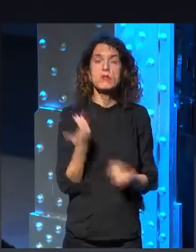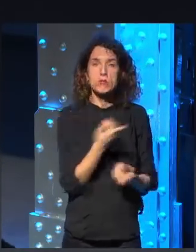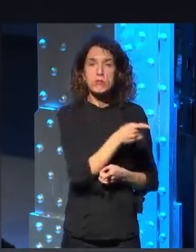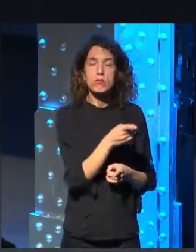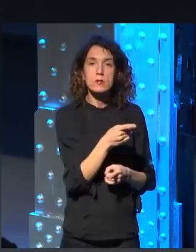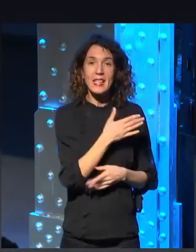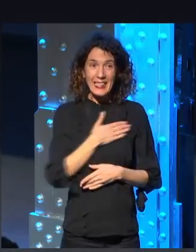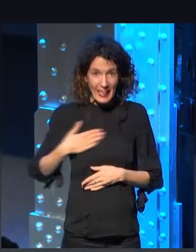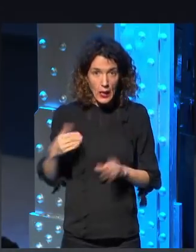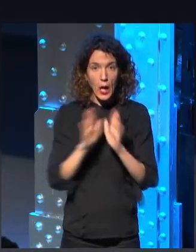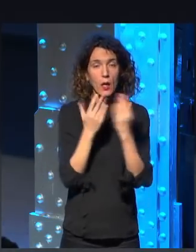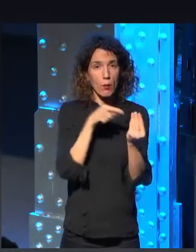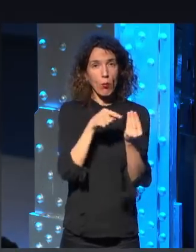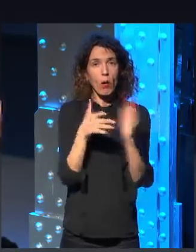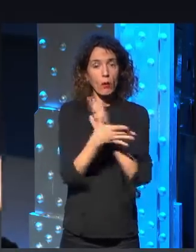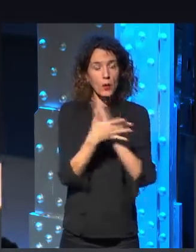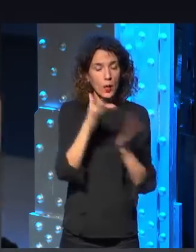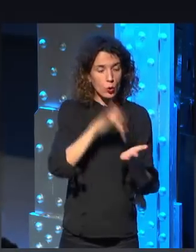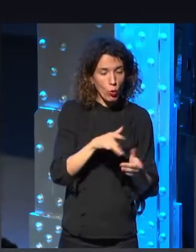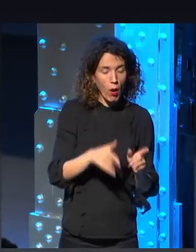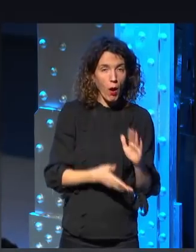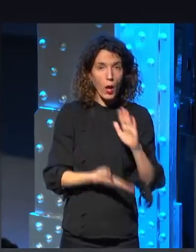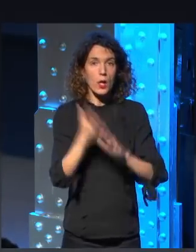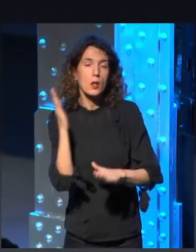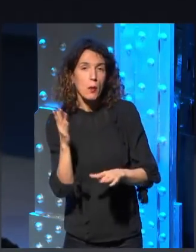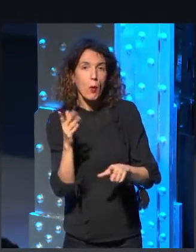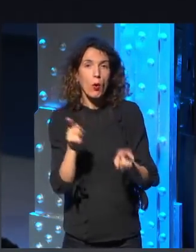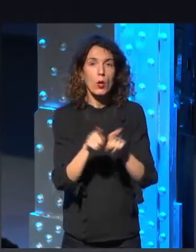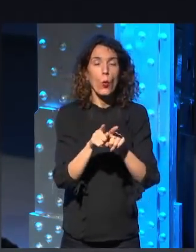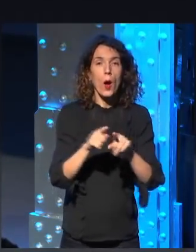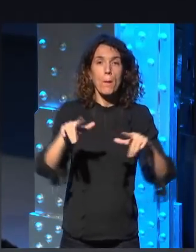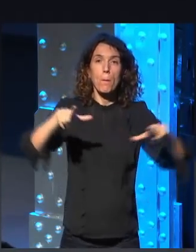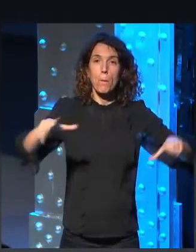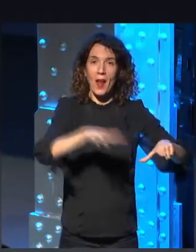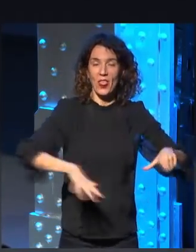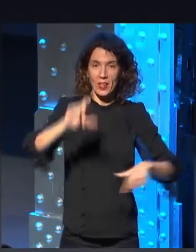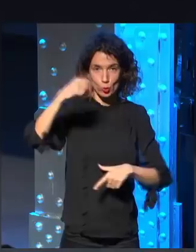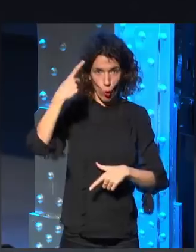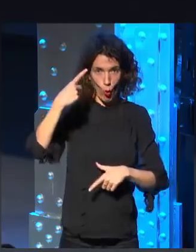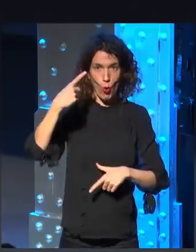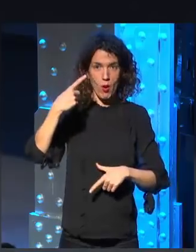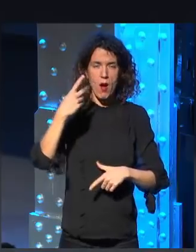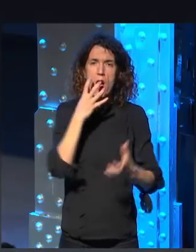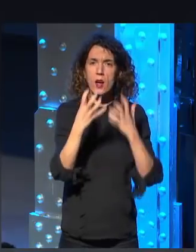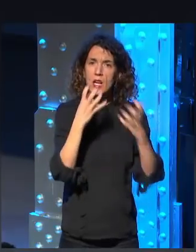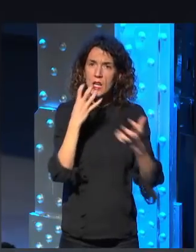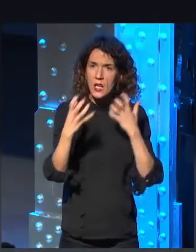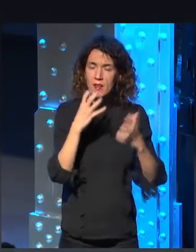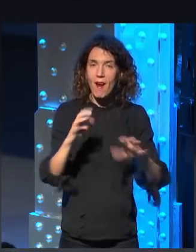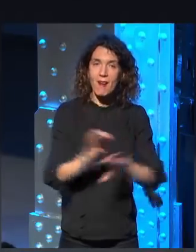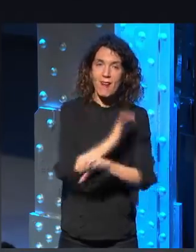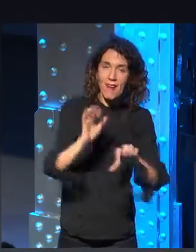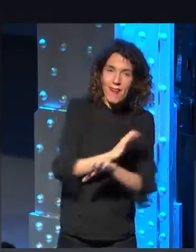Es ese libro que explica también aquello que nos pasaba cuando íbamos a la Plaza Sol a gritar y a